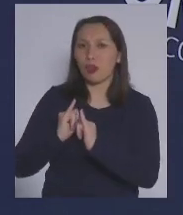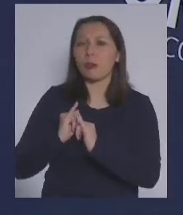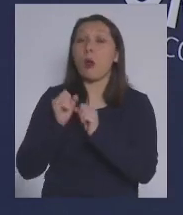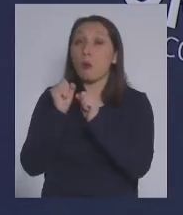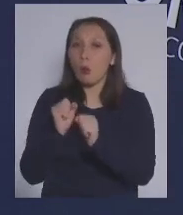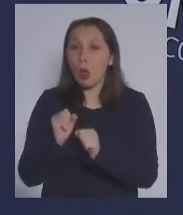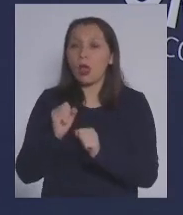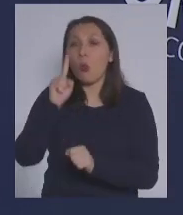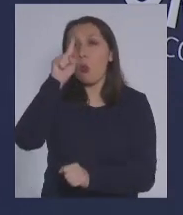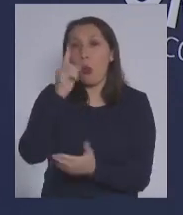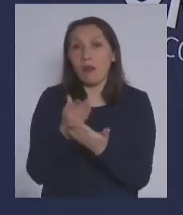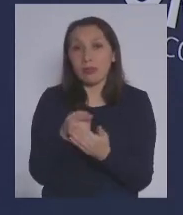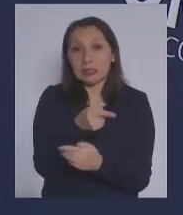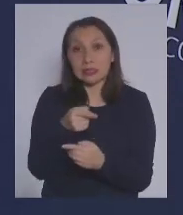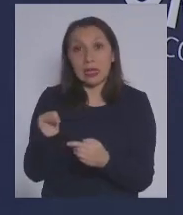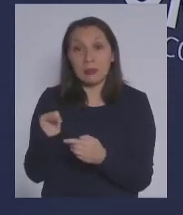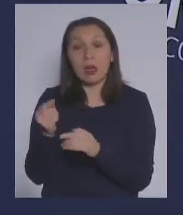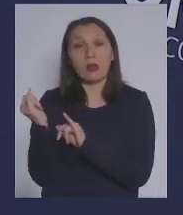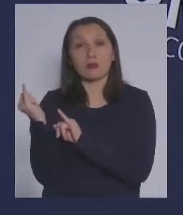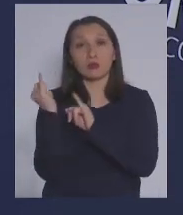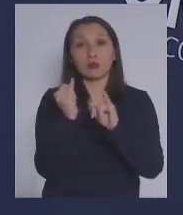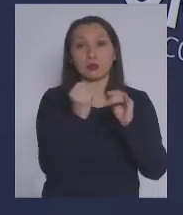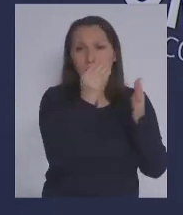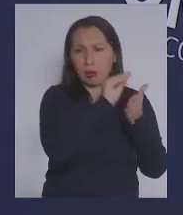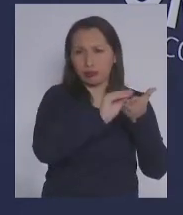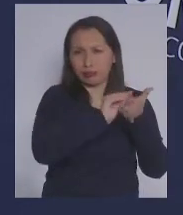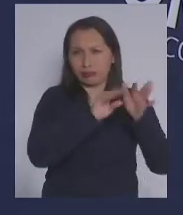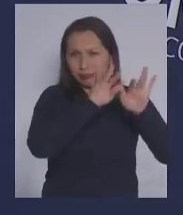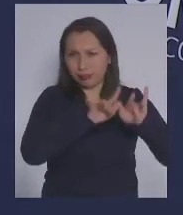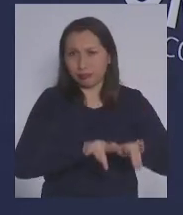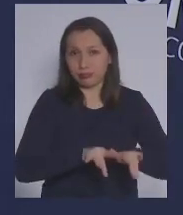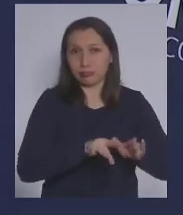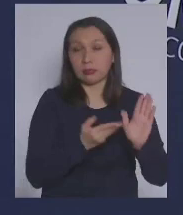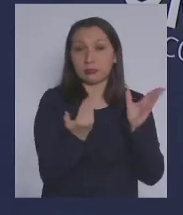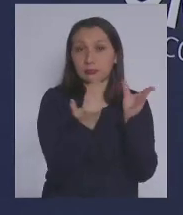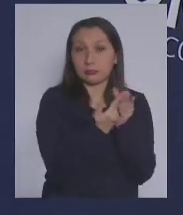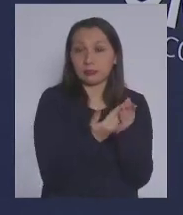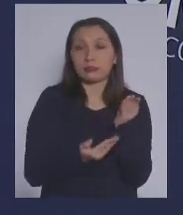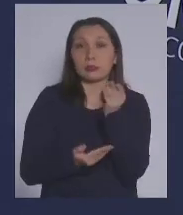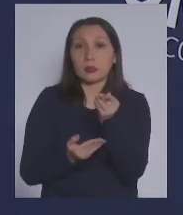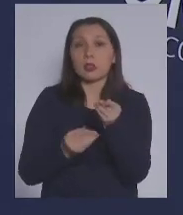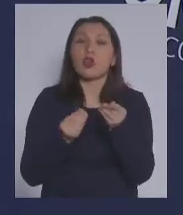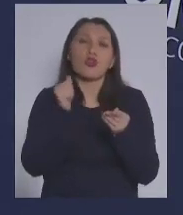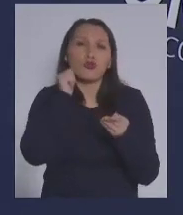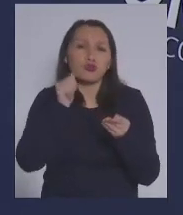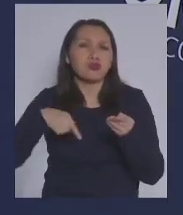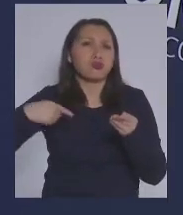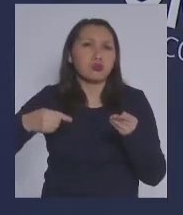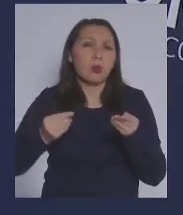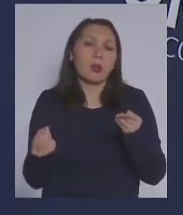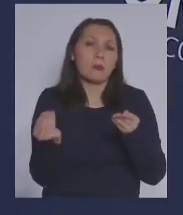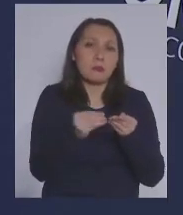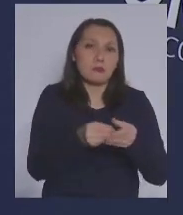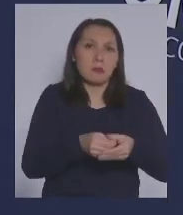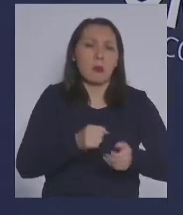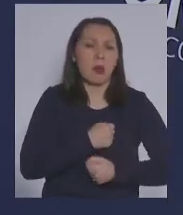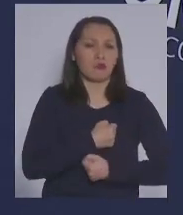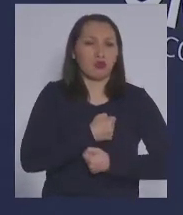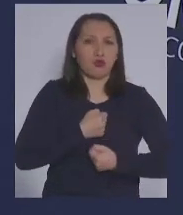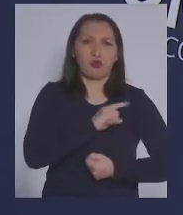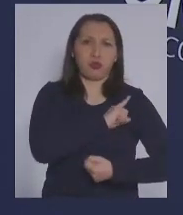una vez a la semana en el informe epidemiológico este informe ha ido robusteciéndose paulatinamente